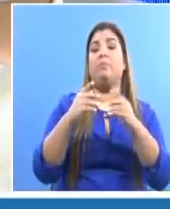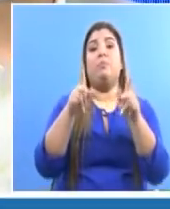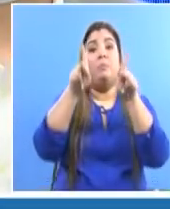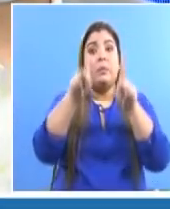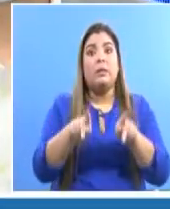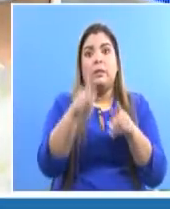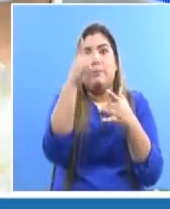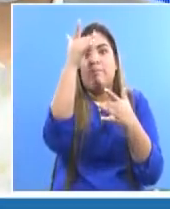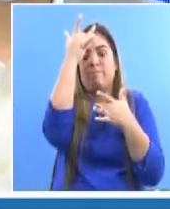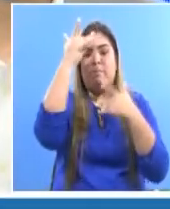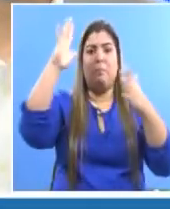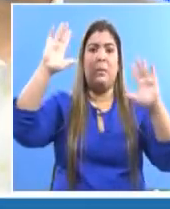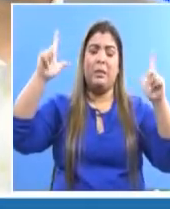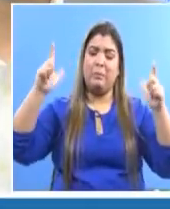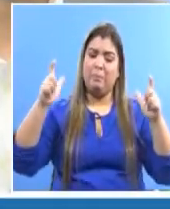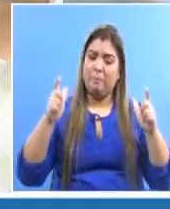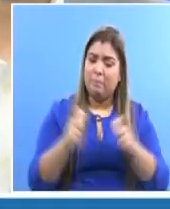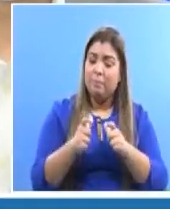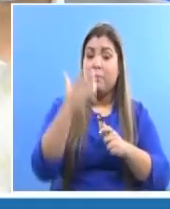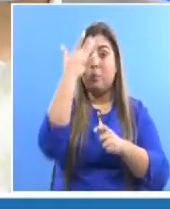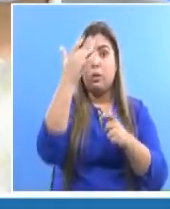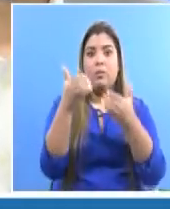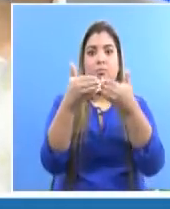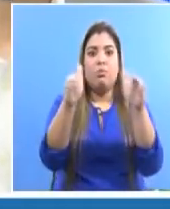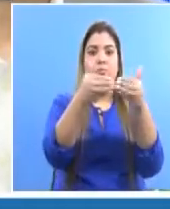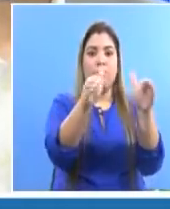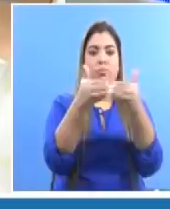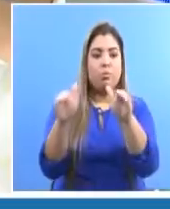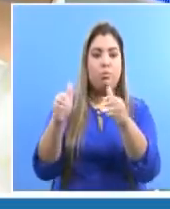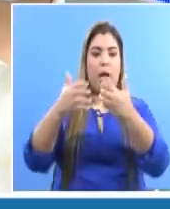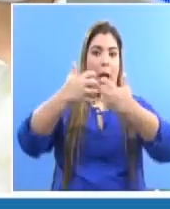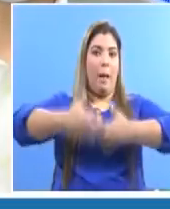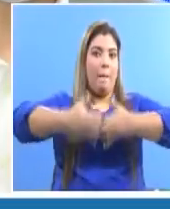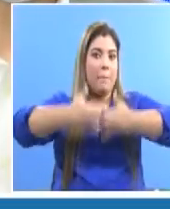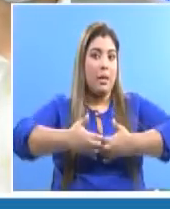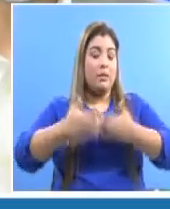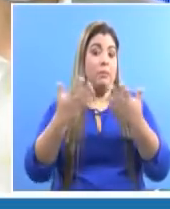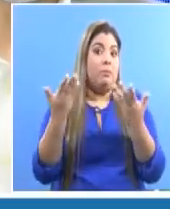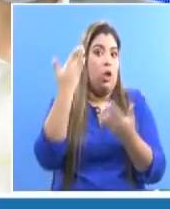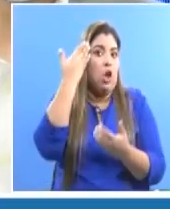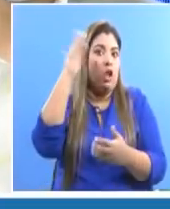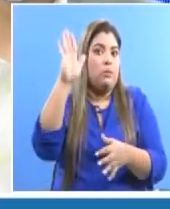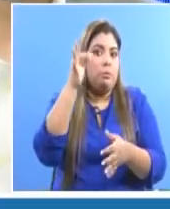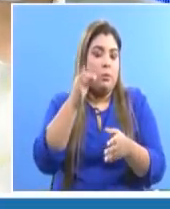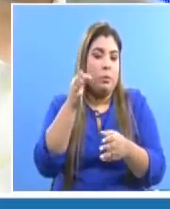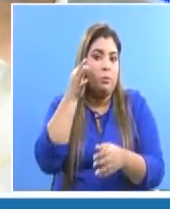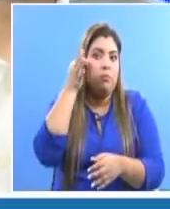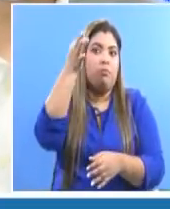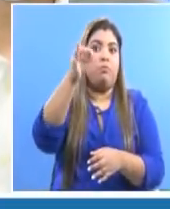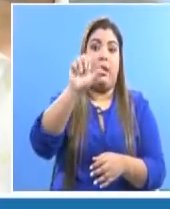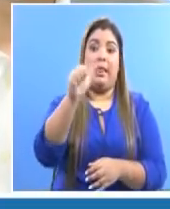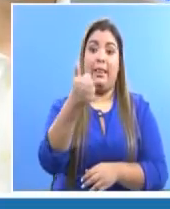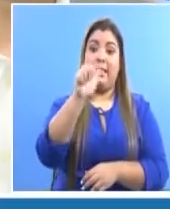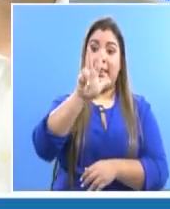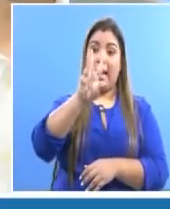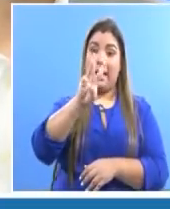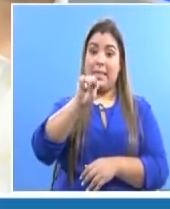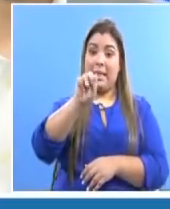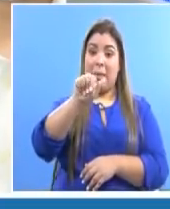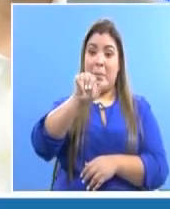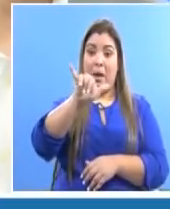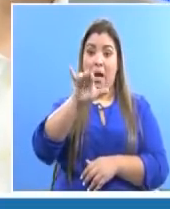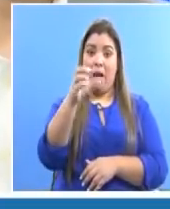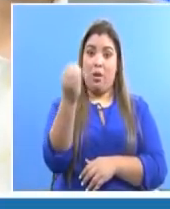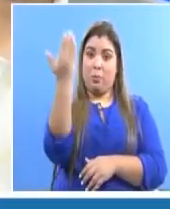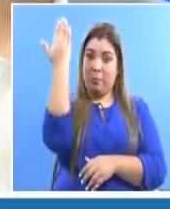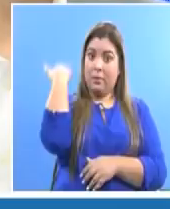estamos nuevamente observando con la apertura, que como ustedes ven en la lámina, a partir del 13 de mayo, durante